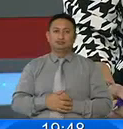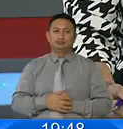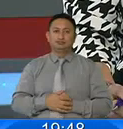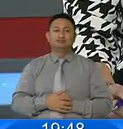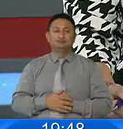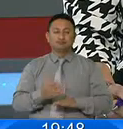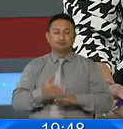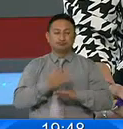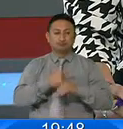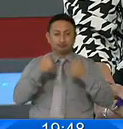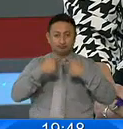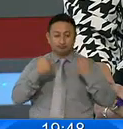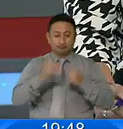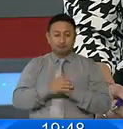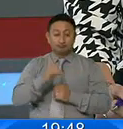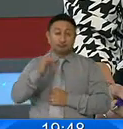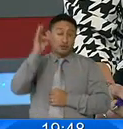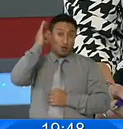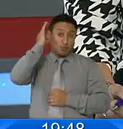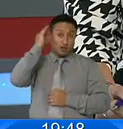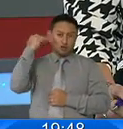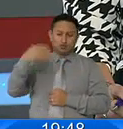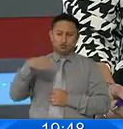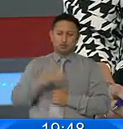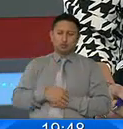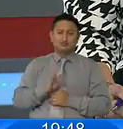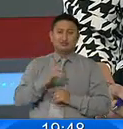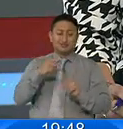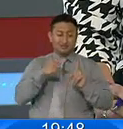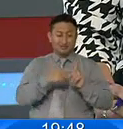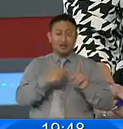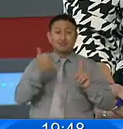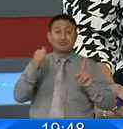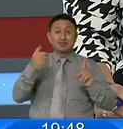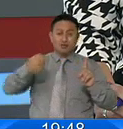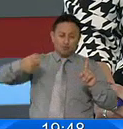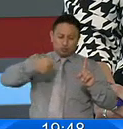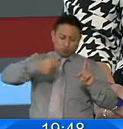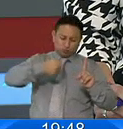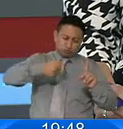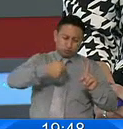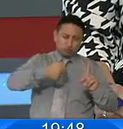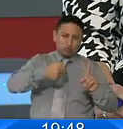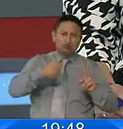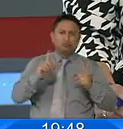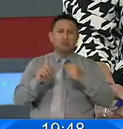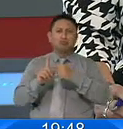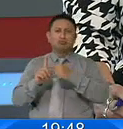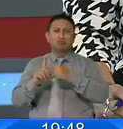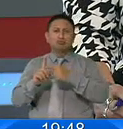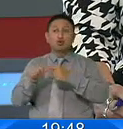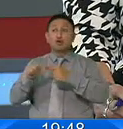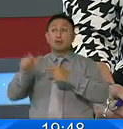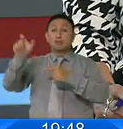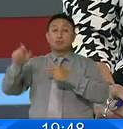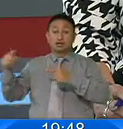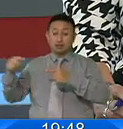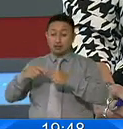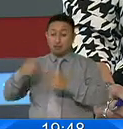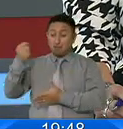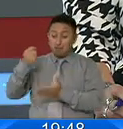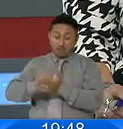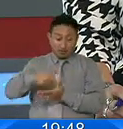Como lo anunciamos, una mujer recibió más de 10 puñaladas en su cuerpo por un sujeto que presuntamente fue contratado